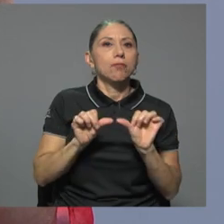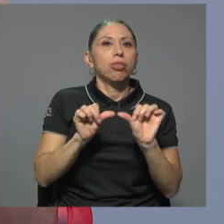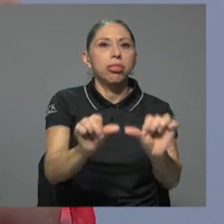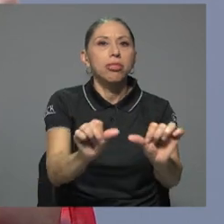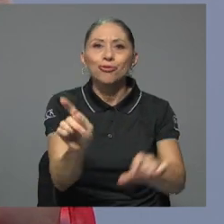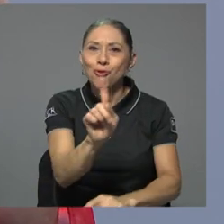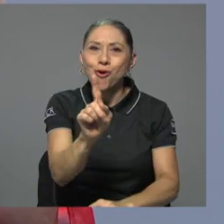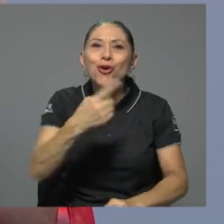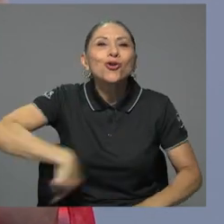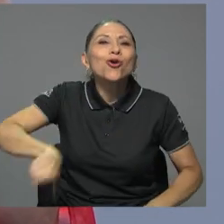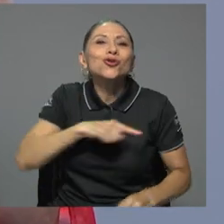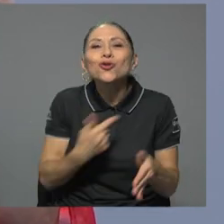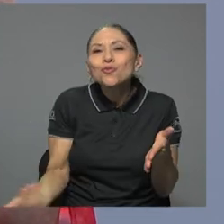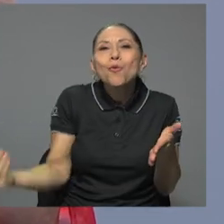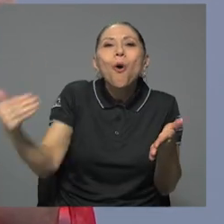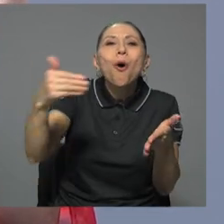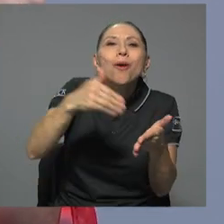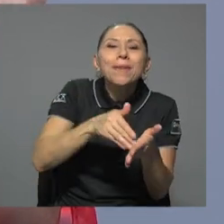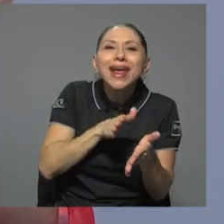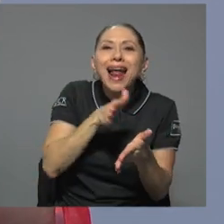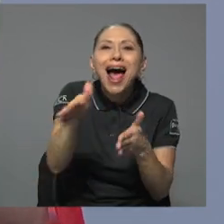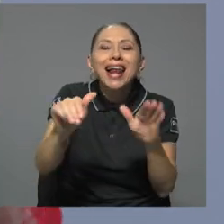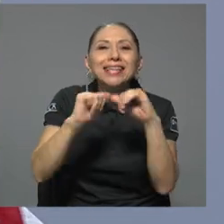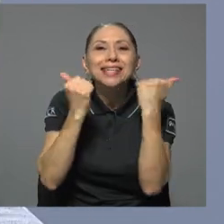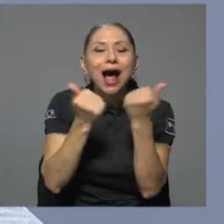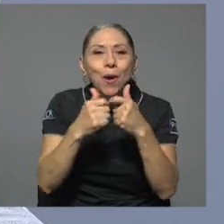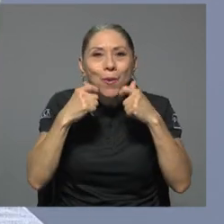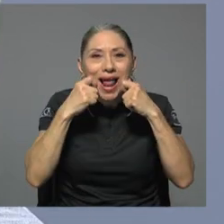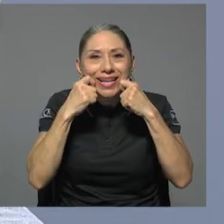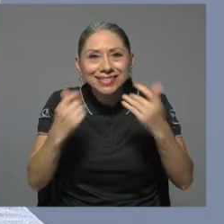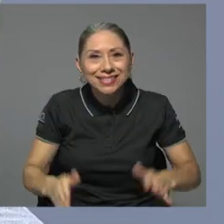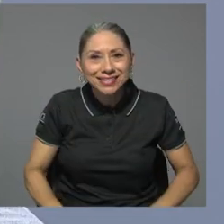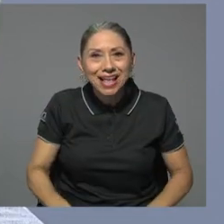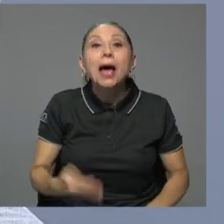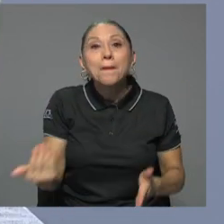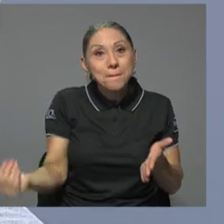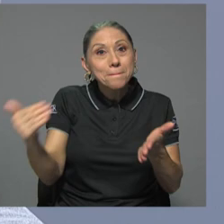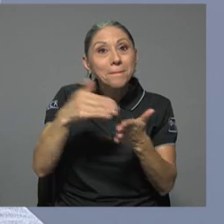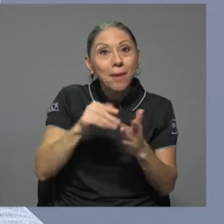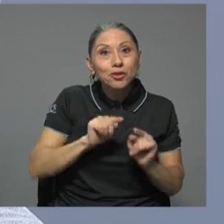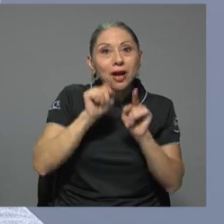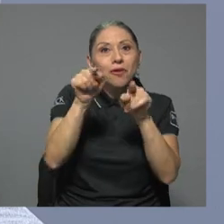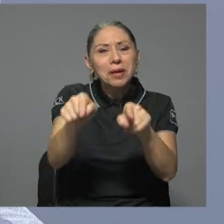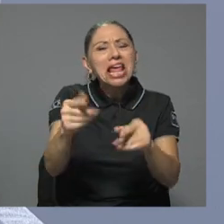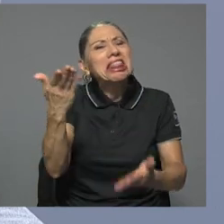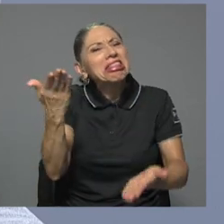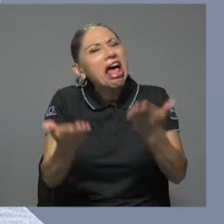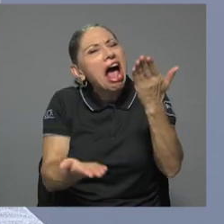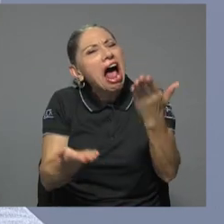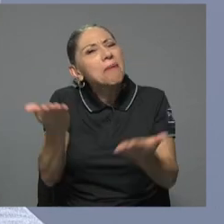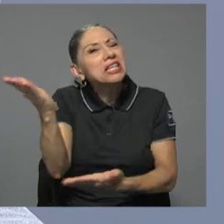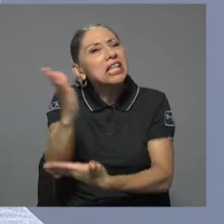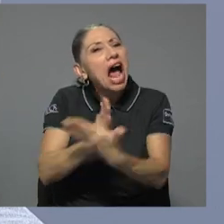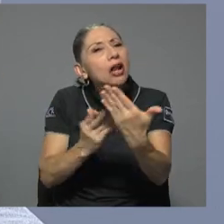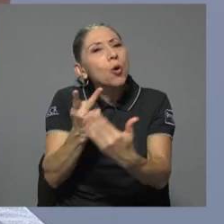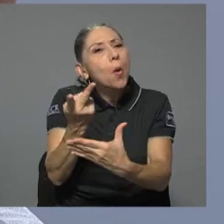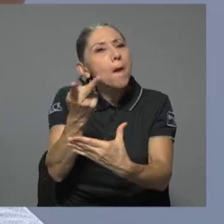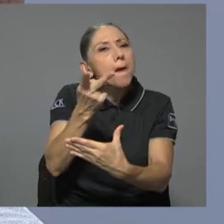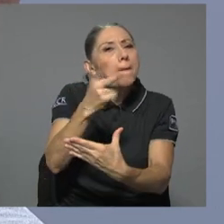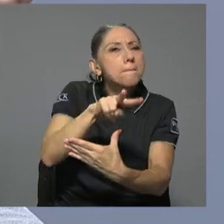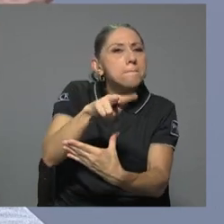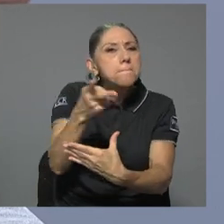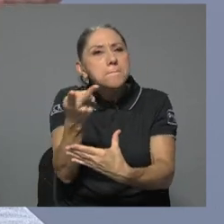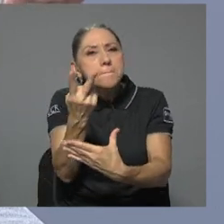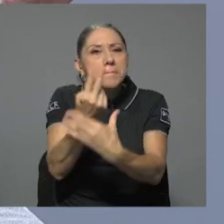nosotros vamos a volver a las aulas y tal vez va a quedarse un mixto donde en algún momento tengamos